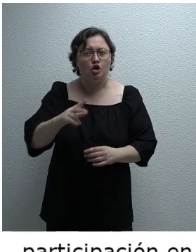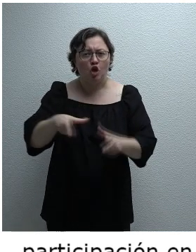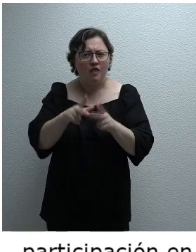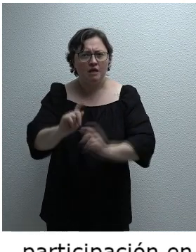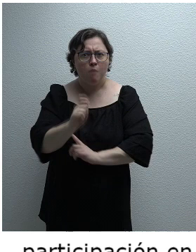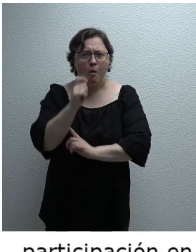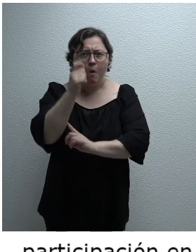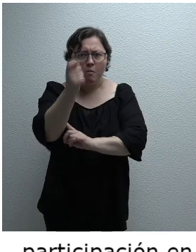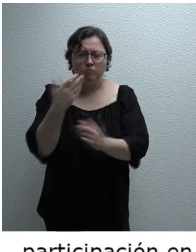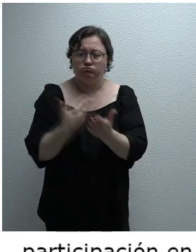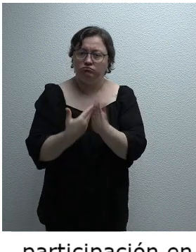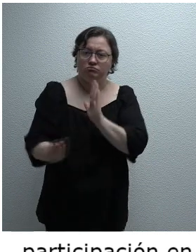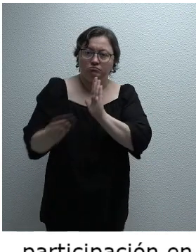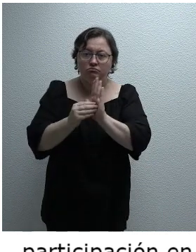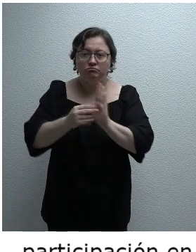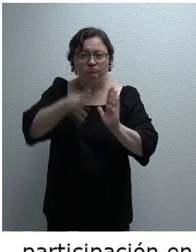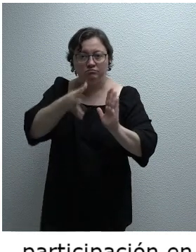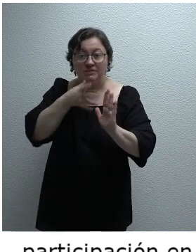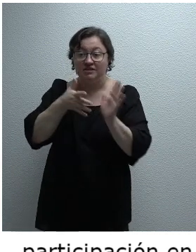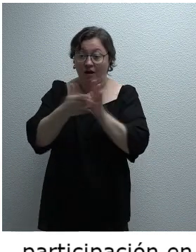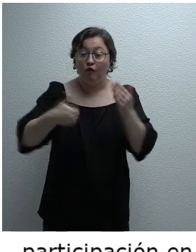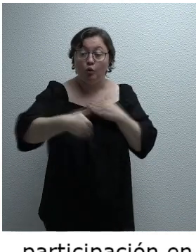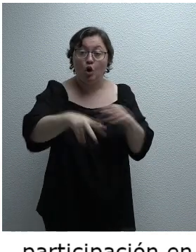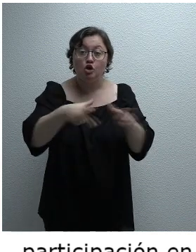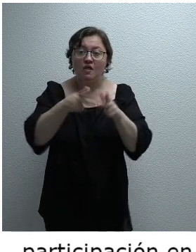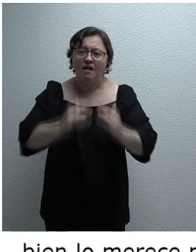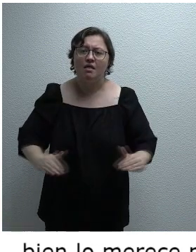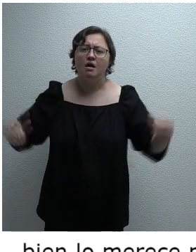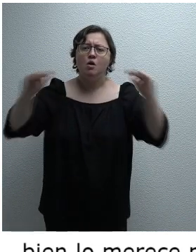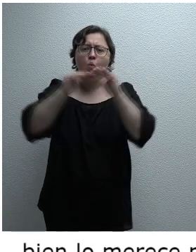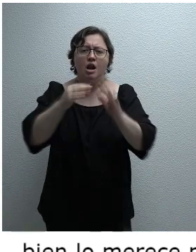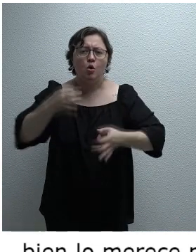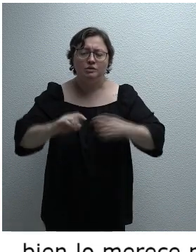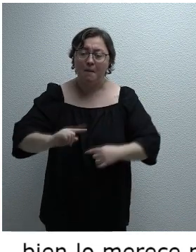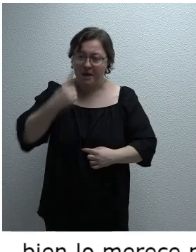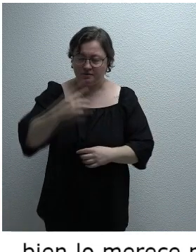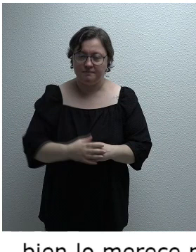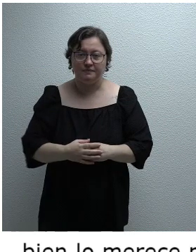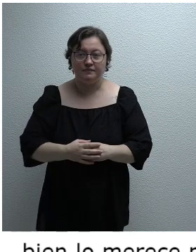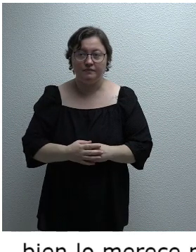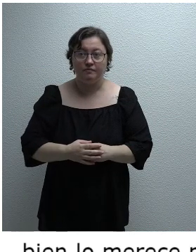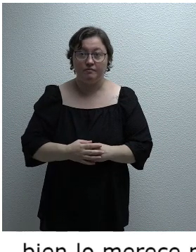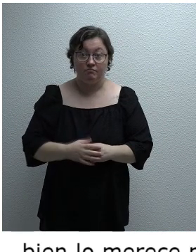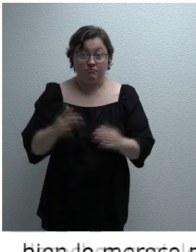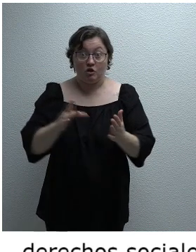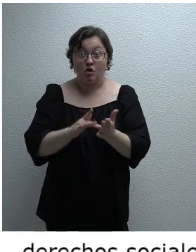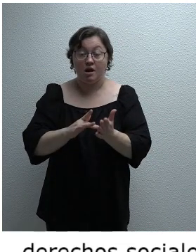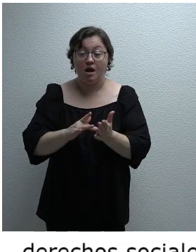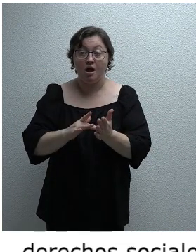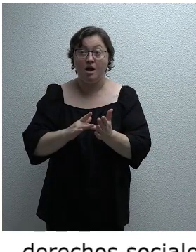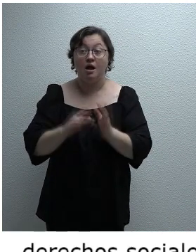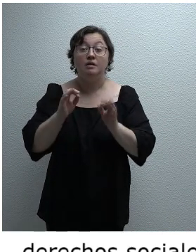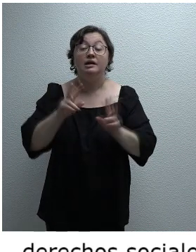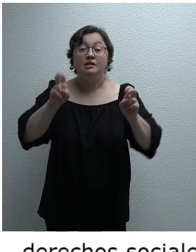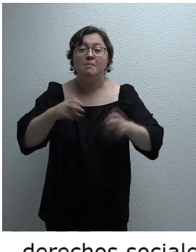por tanto, de cambios para una sociedad más justa e igualitaria. Esto es la reforma legal en